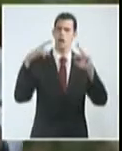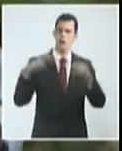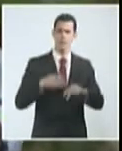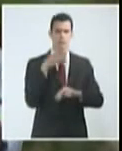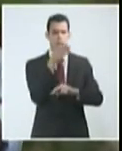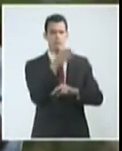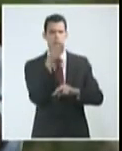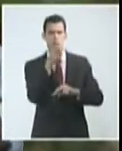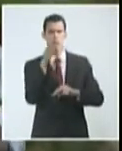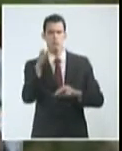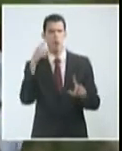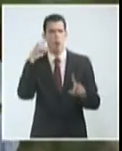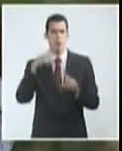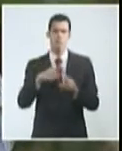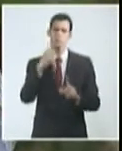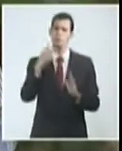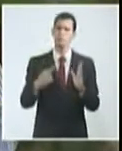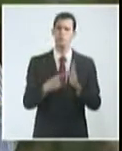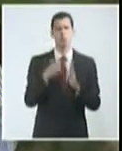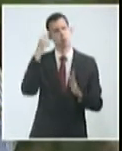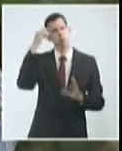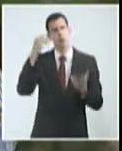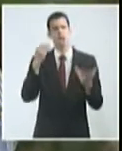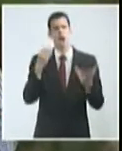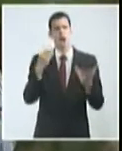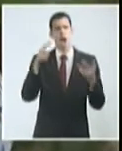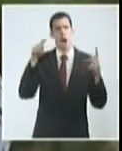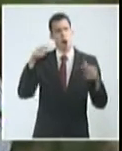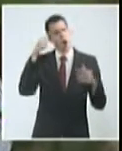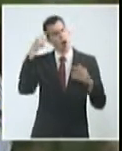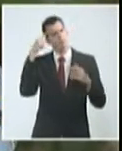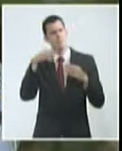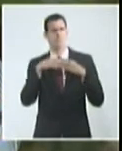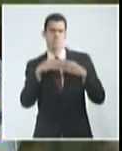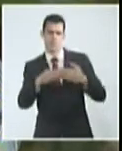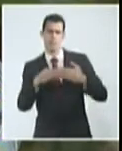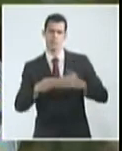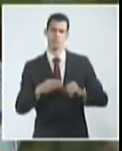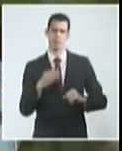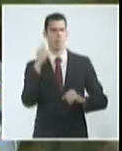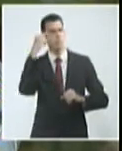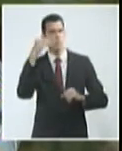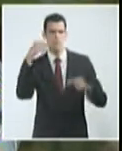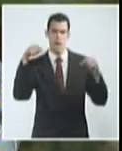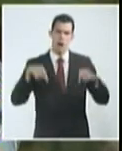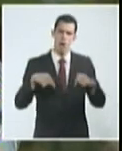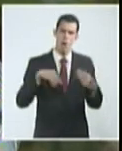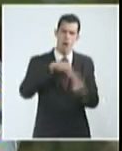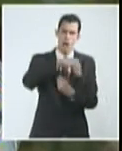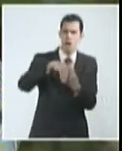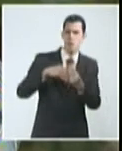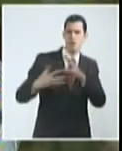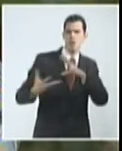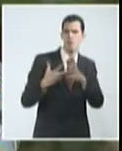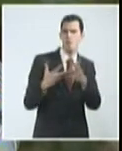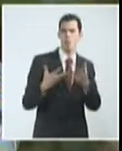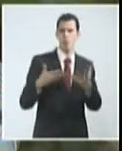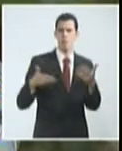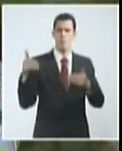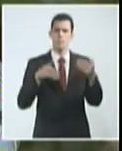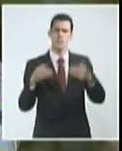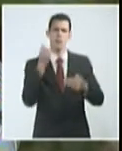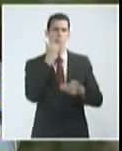hemos hecho con una perspectiva más amplia de participación y de aporte. Y en